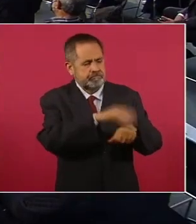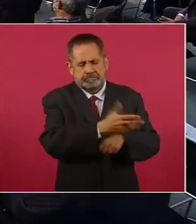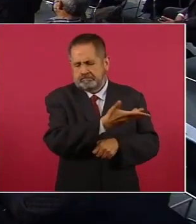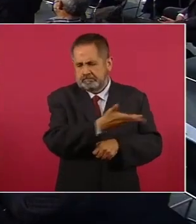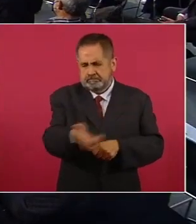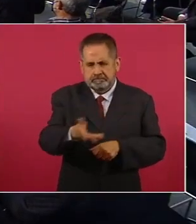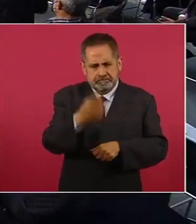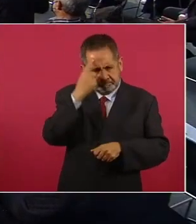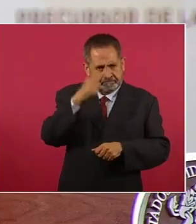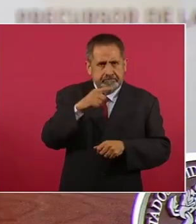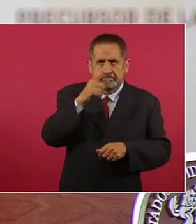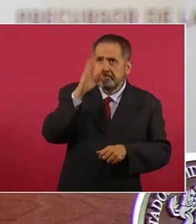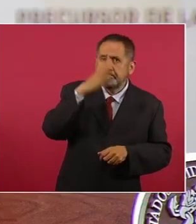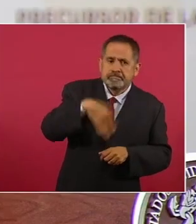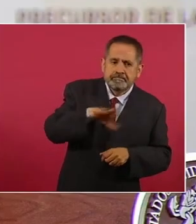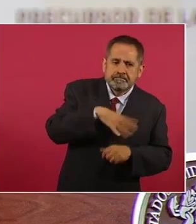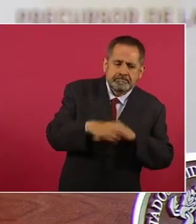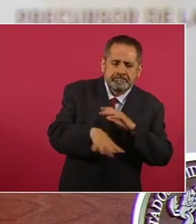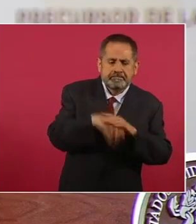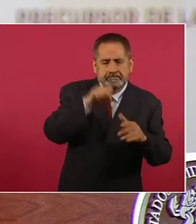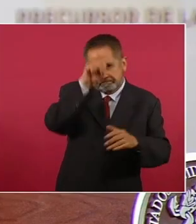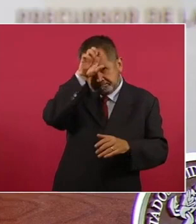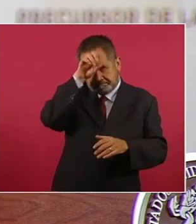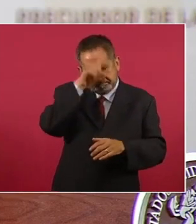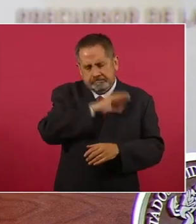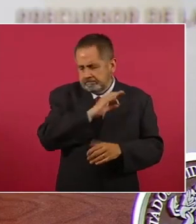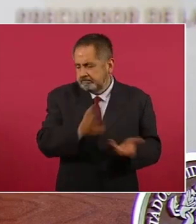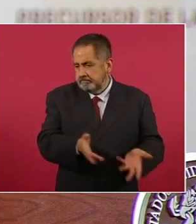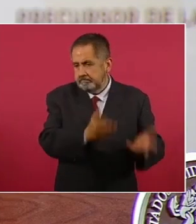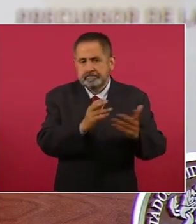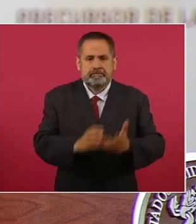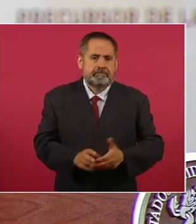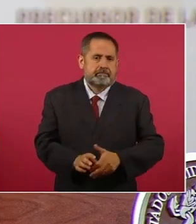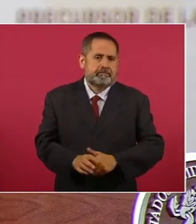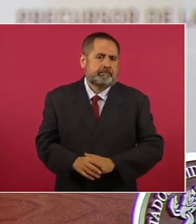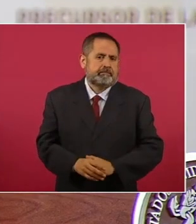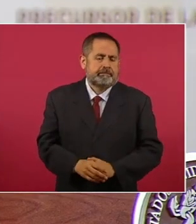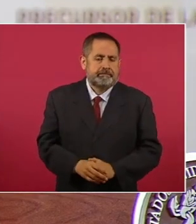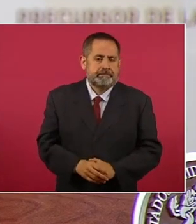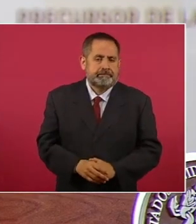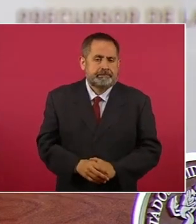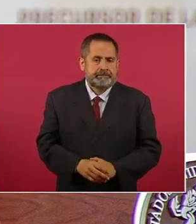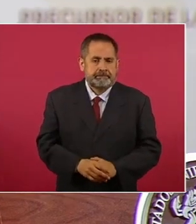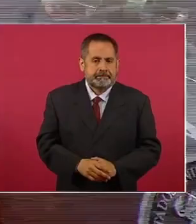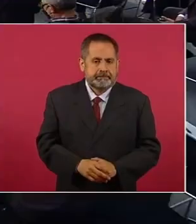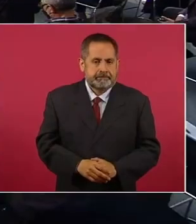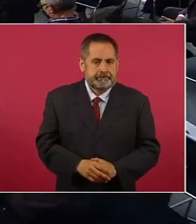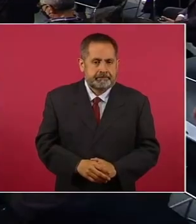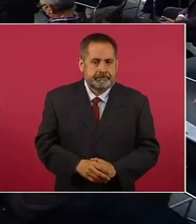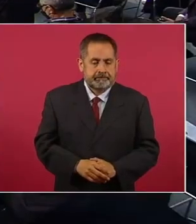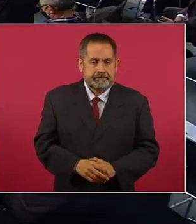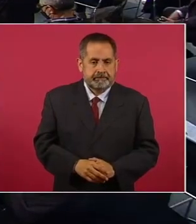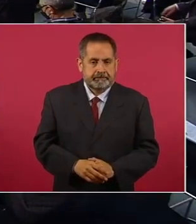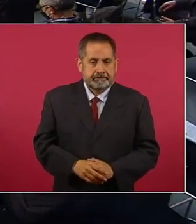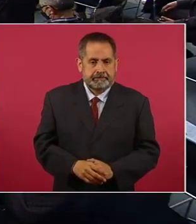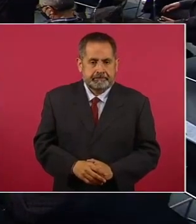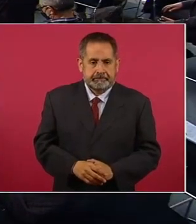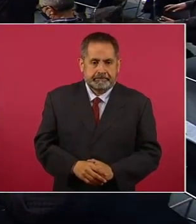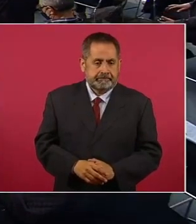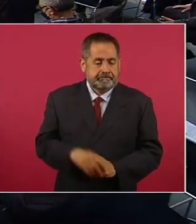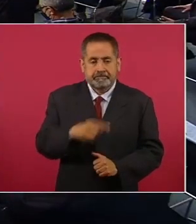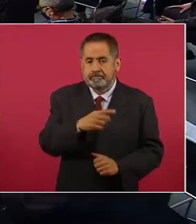El presidente Andrés Manuel López Obrador reveló que el gobierno de Vicente Fox entregó en 2003 la concesión de la